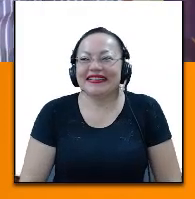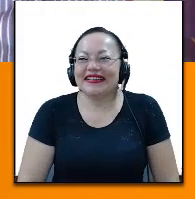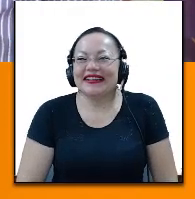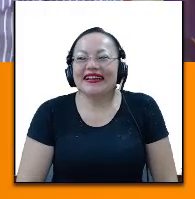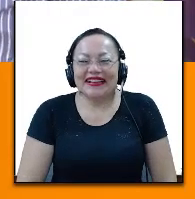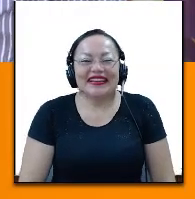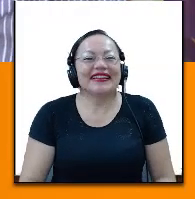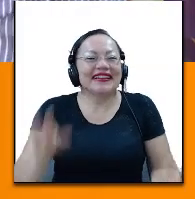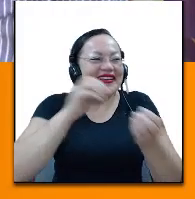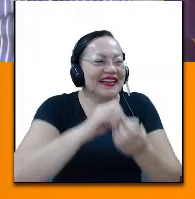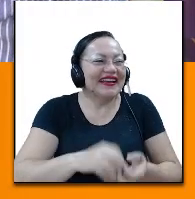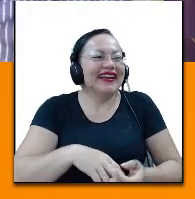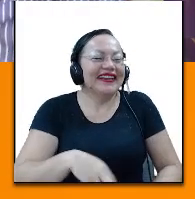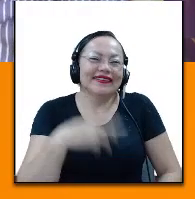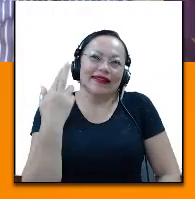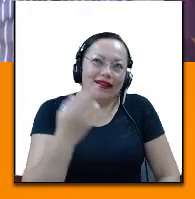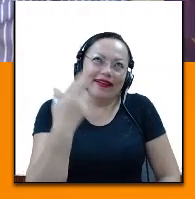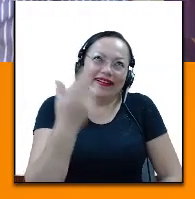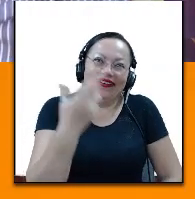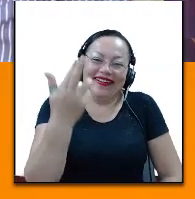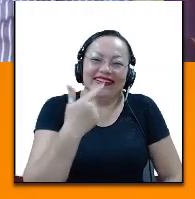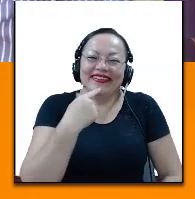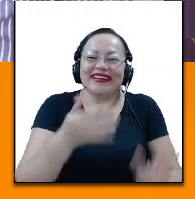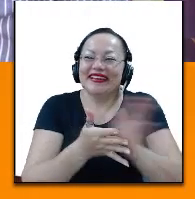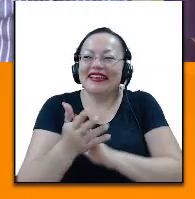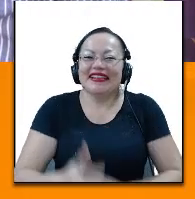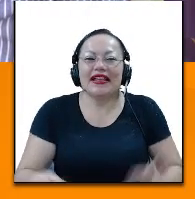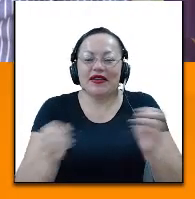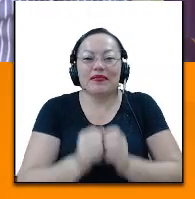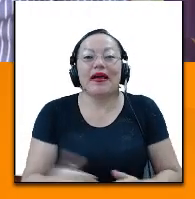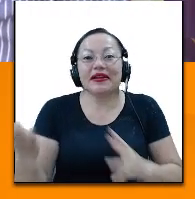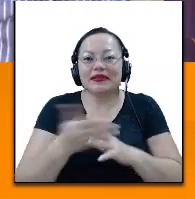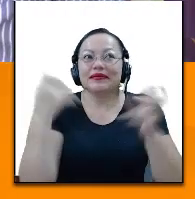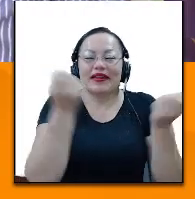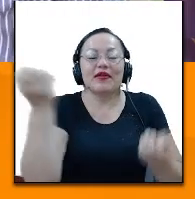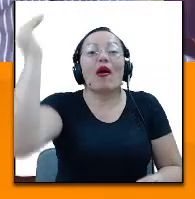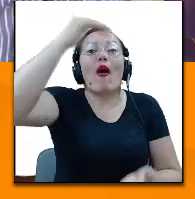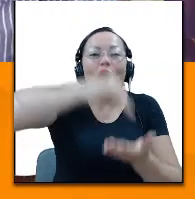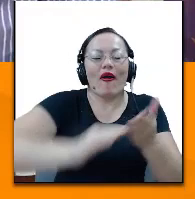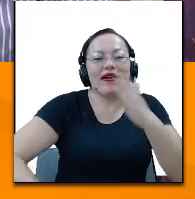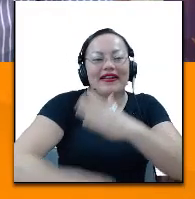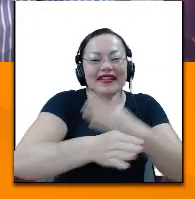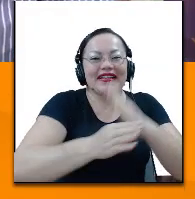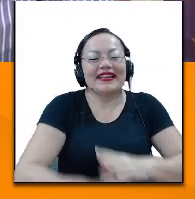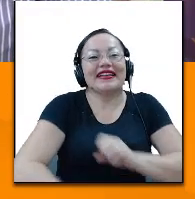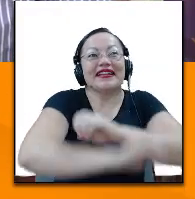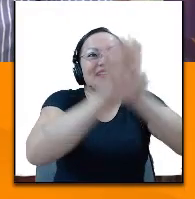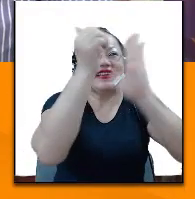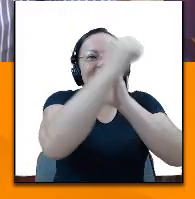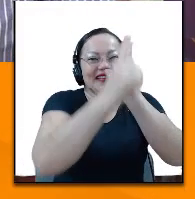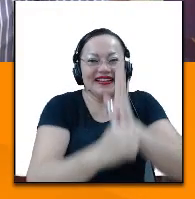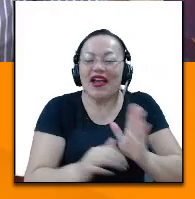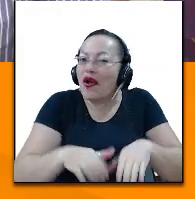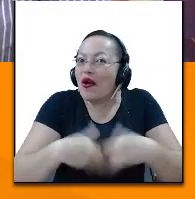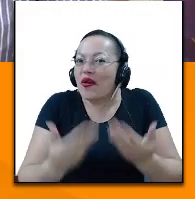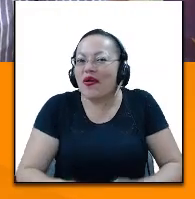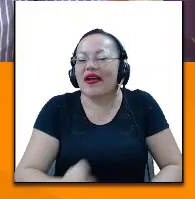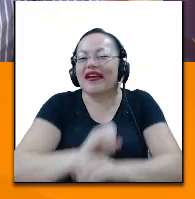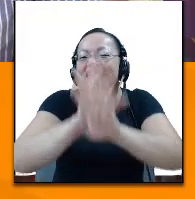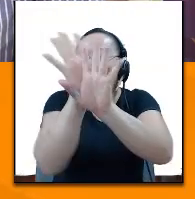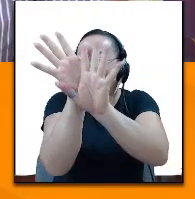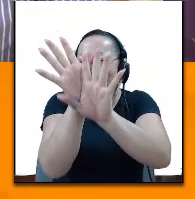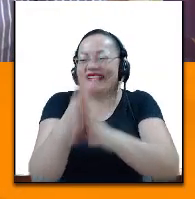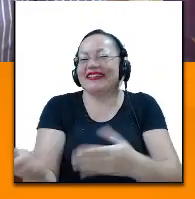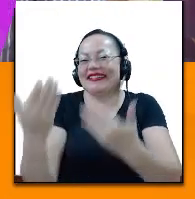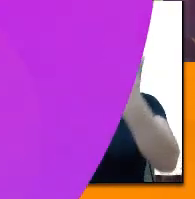Mañaneando. Es que corté el ciclo y ya, nada. Vamos a comerciales y ya regresamos con más de nuestro Magazine